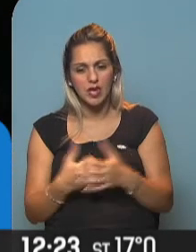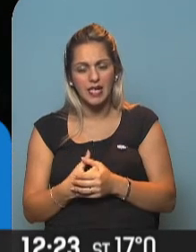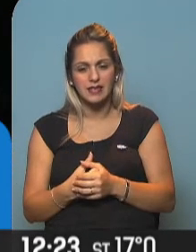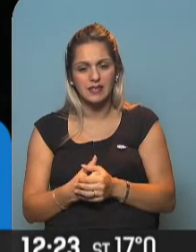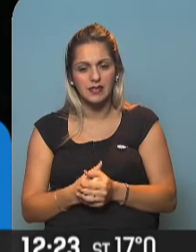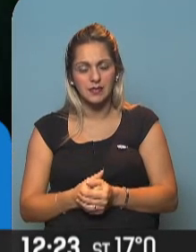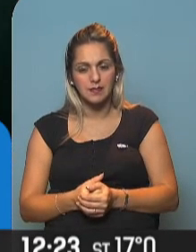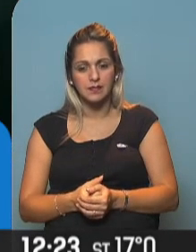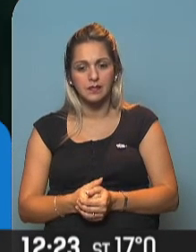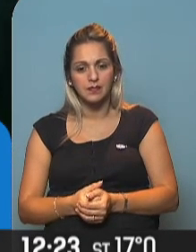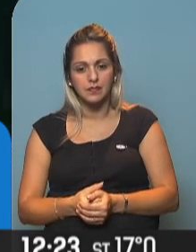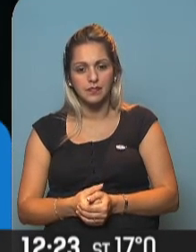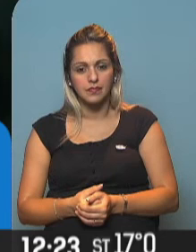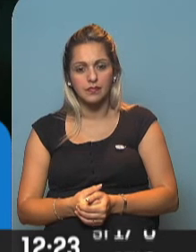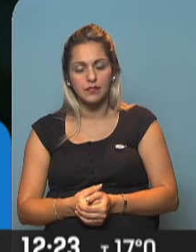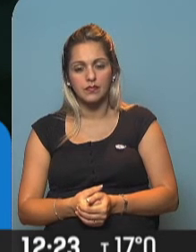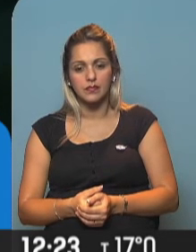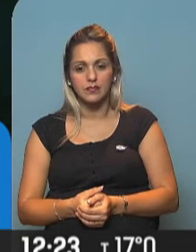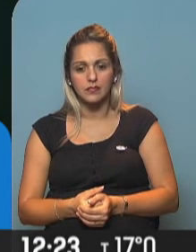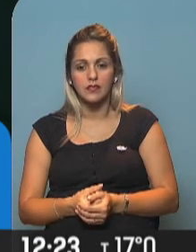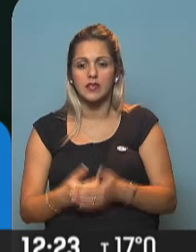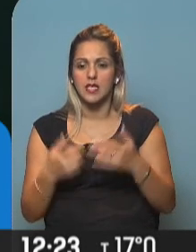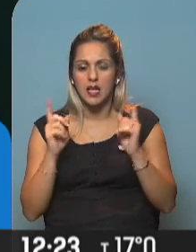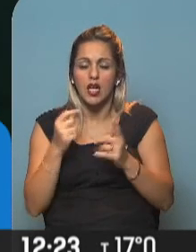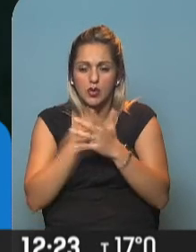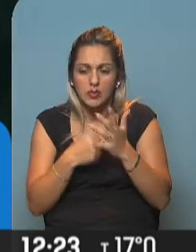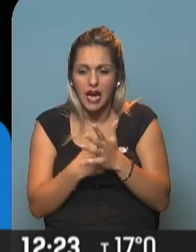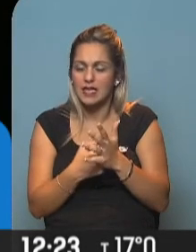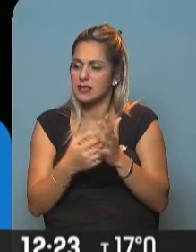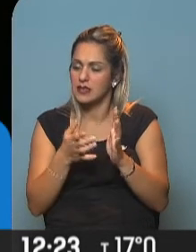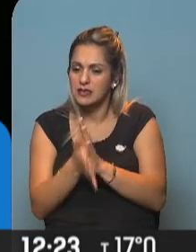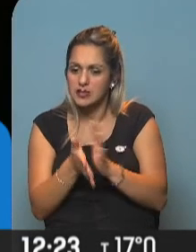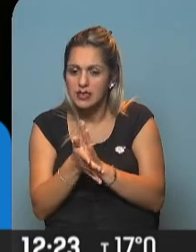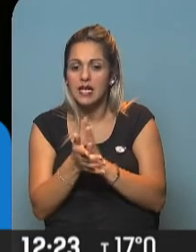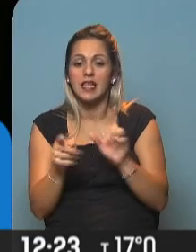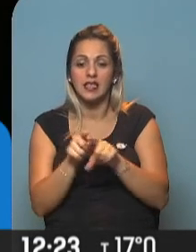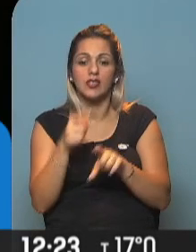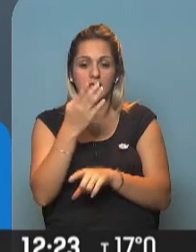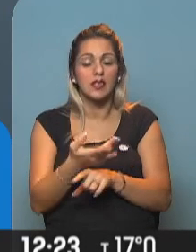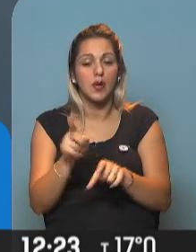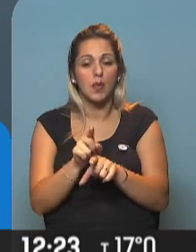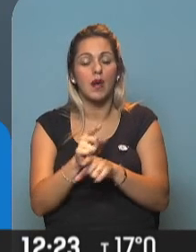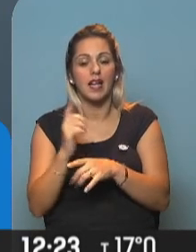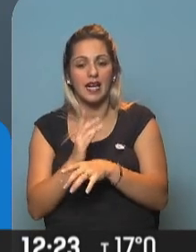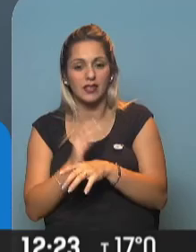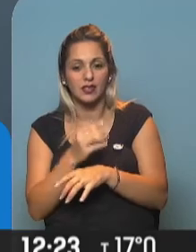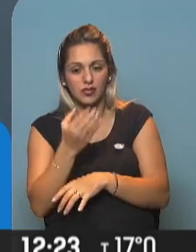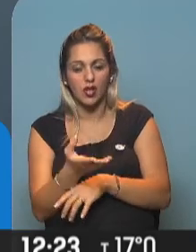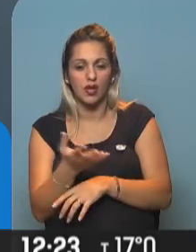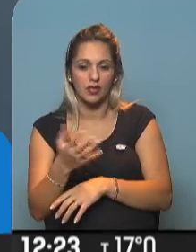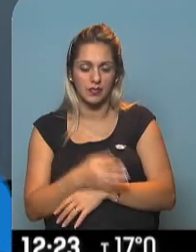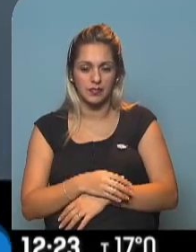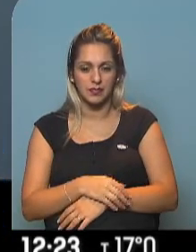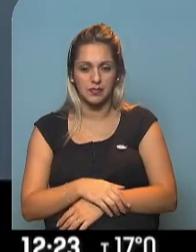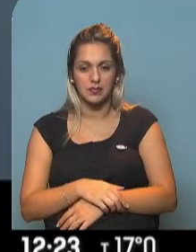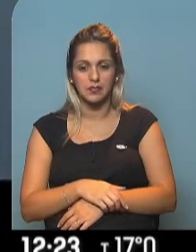verse. Las atravesás como podés. Y es lo que hace el personaje de Guillermo y todos atrás, a todos los que arrastra.